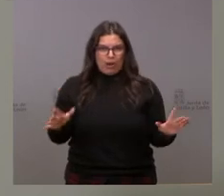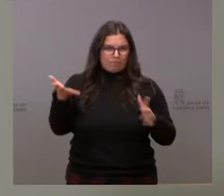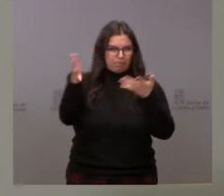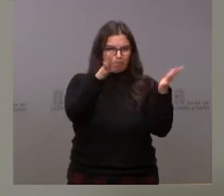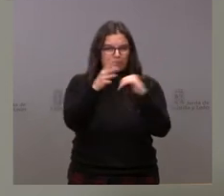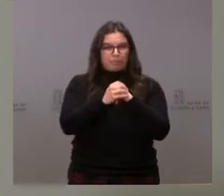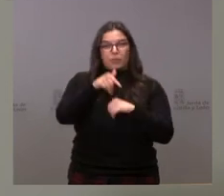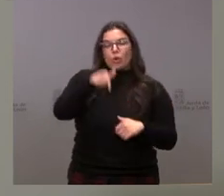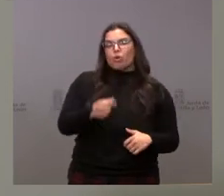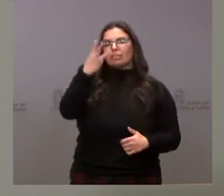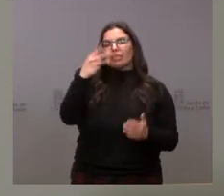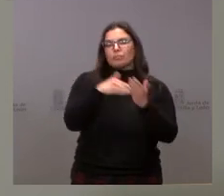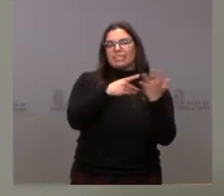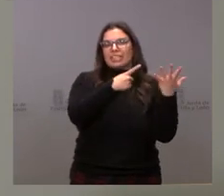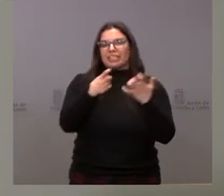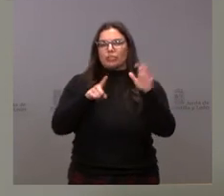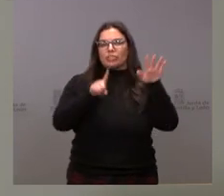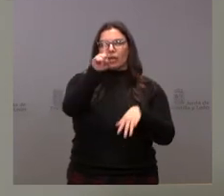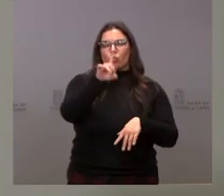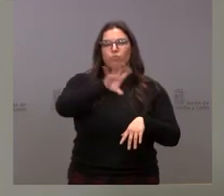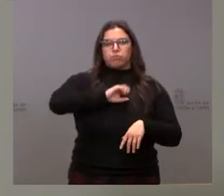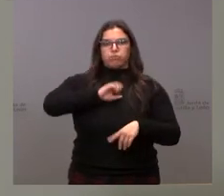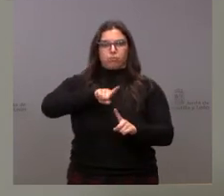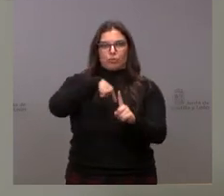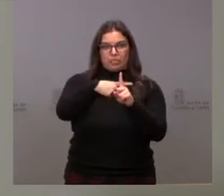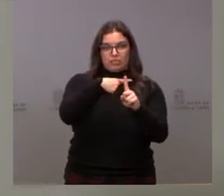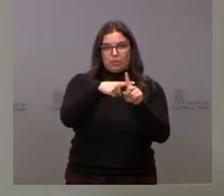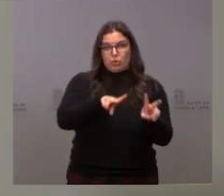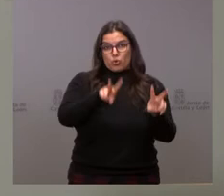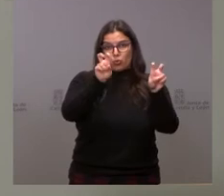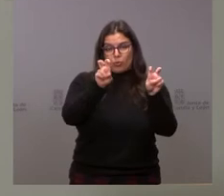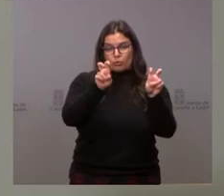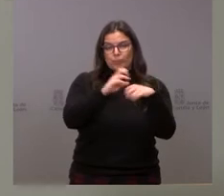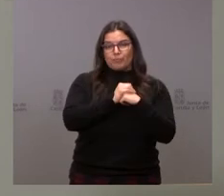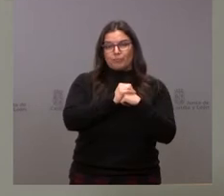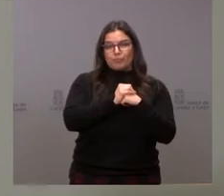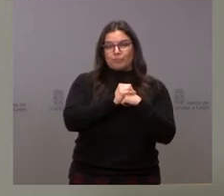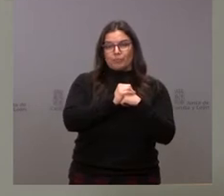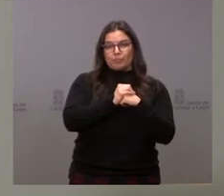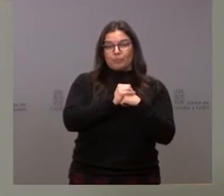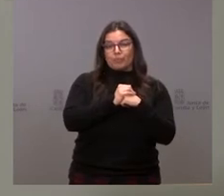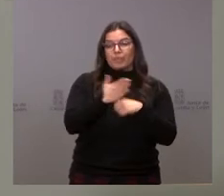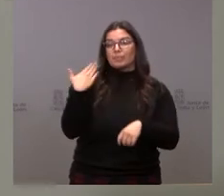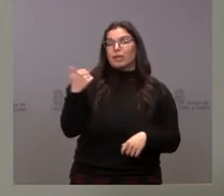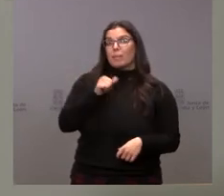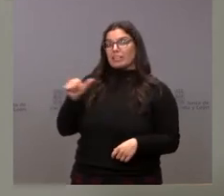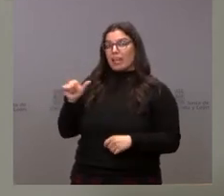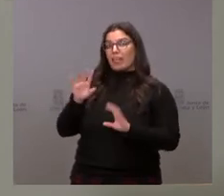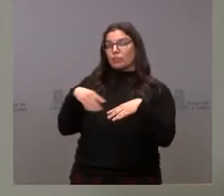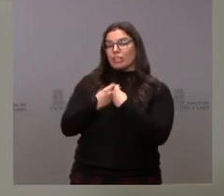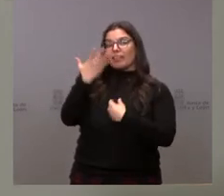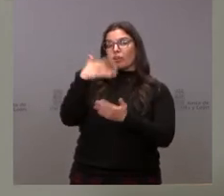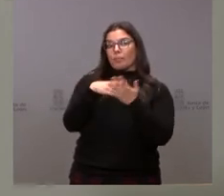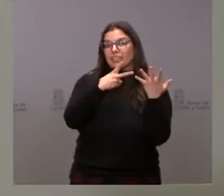661 casos nuevos totales de condicional del sistema de vigilancia epidemiológica mientras que hace una semana declaramos